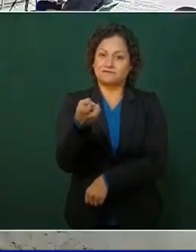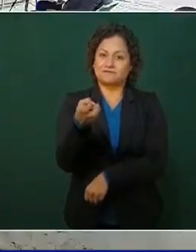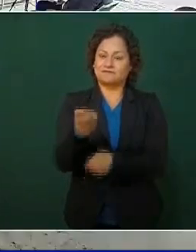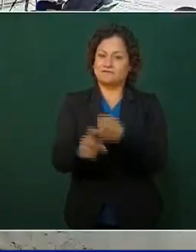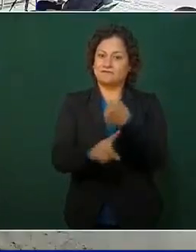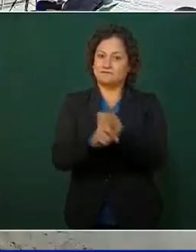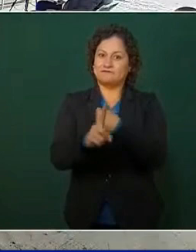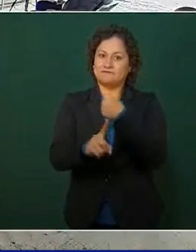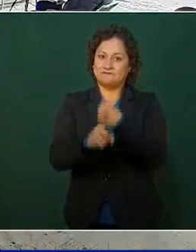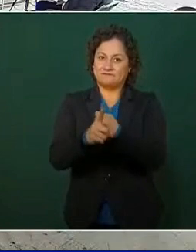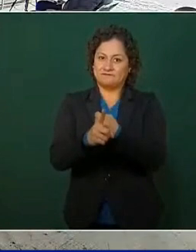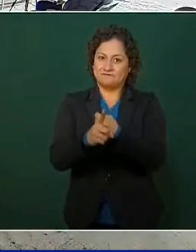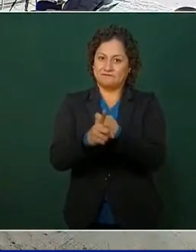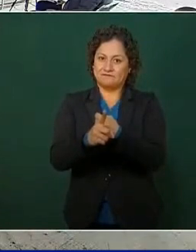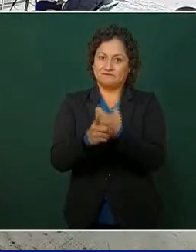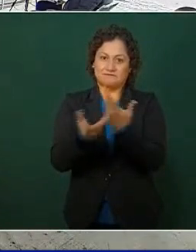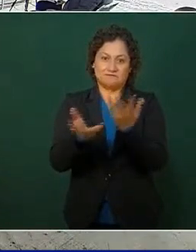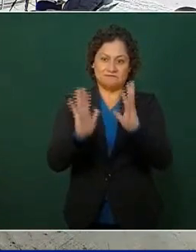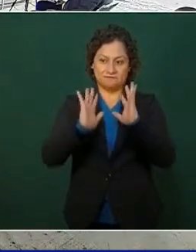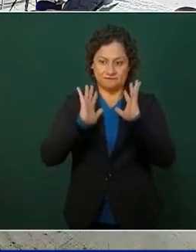Y